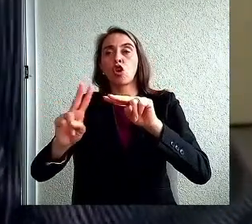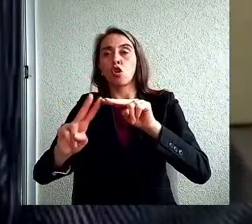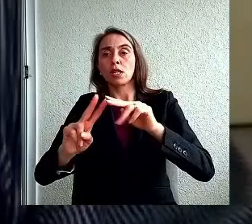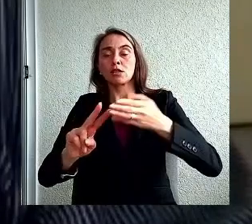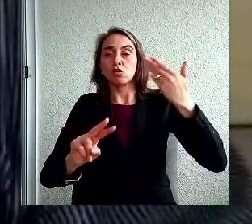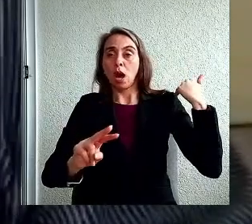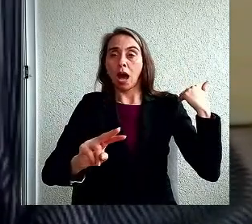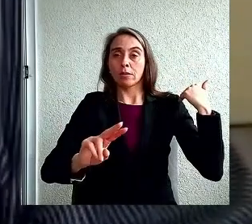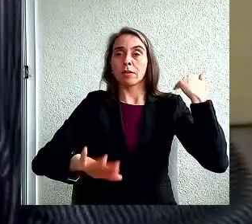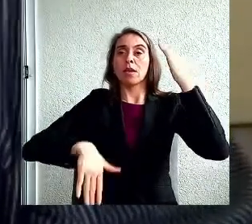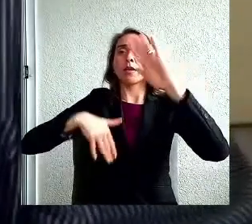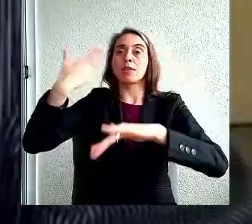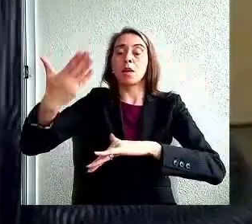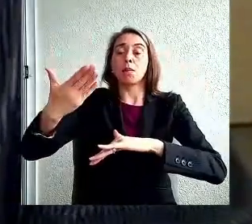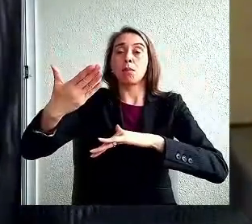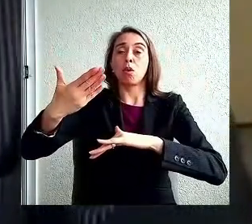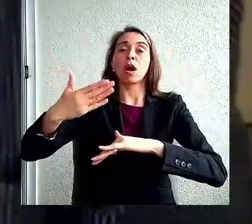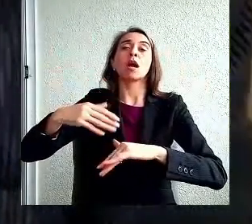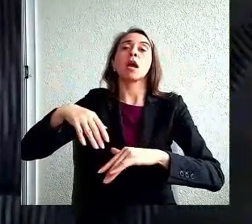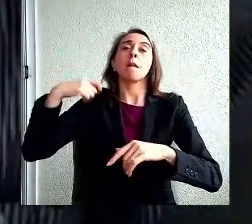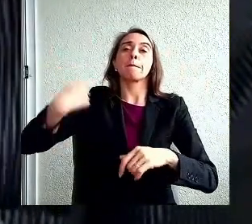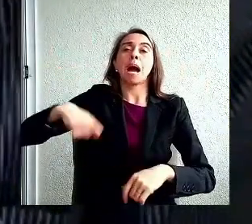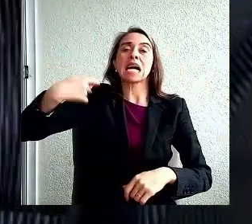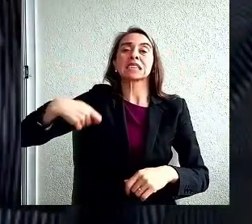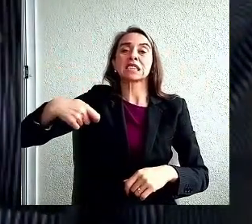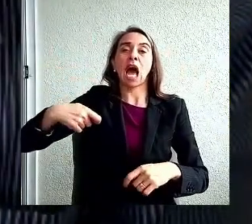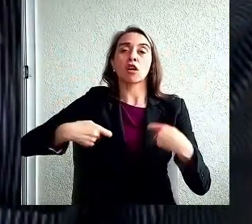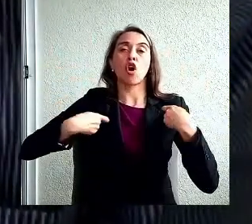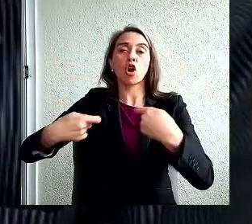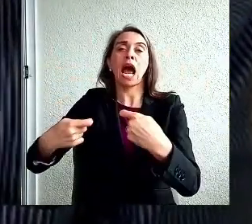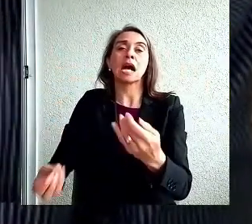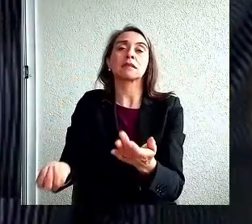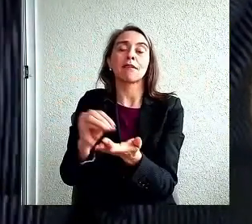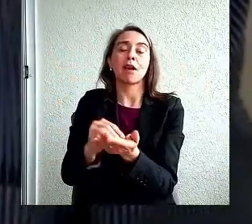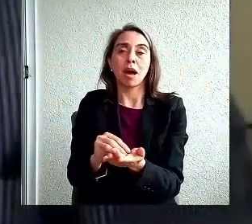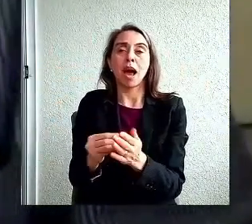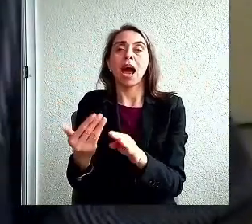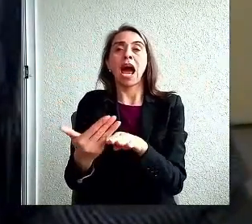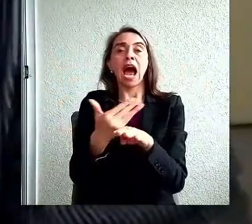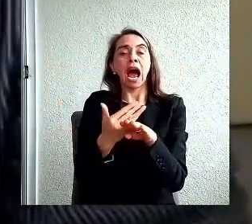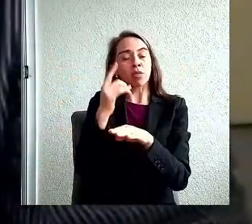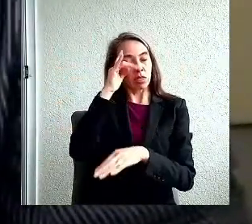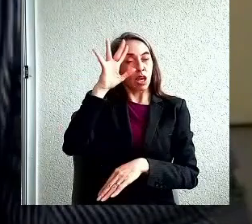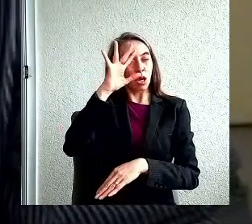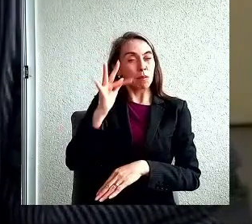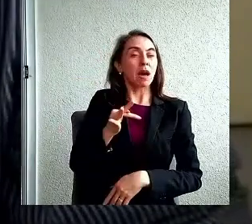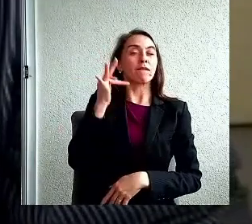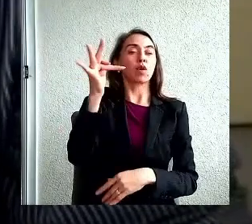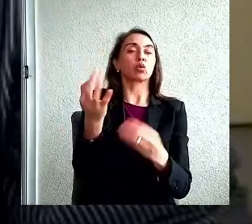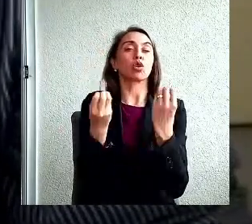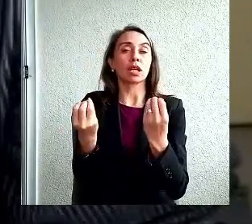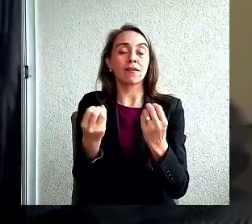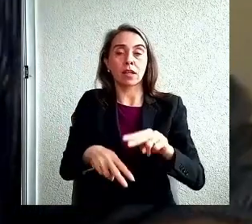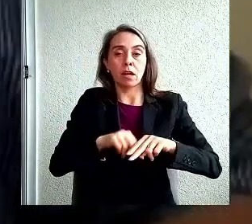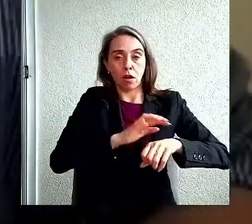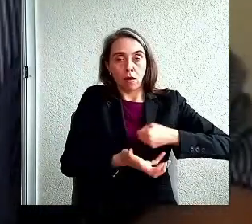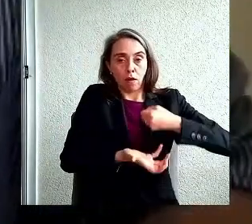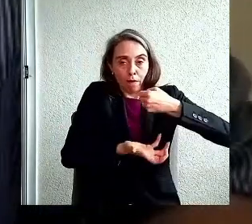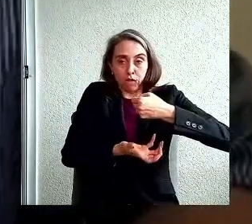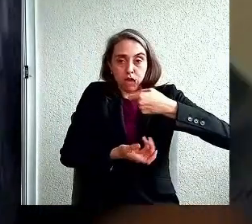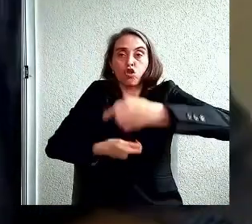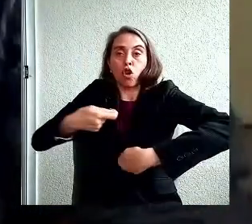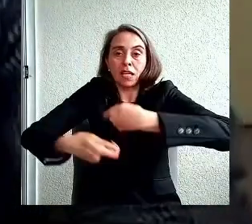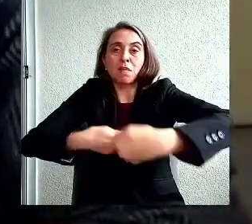después. Entonces, anticipémonos un poco a lo que viene, y eso significa inversión, pero también significa un poco